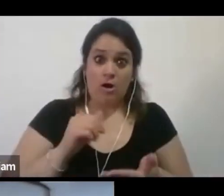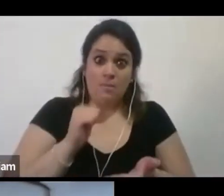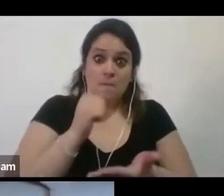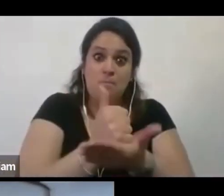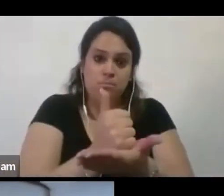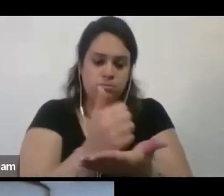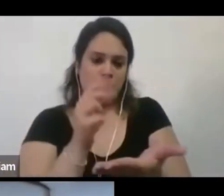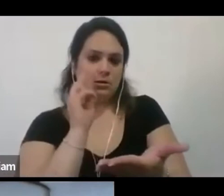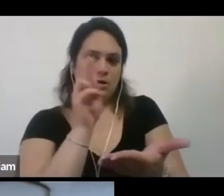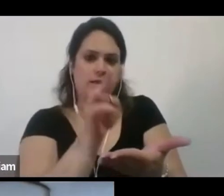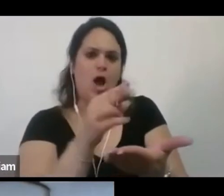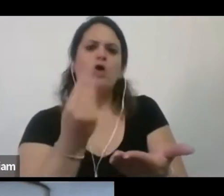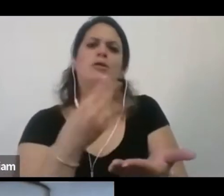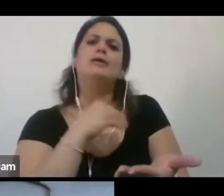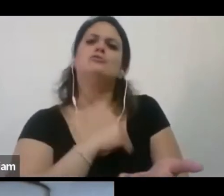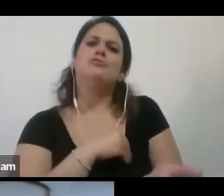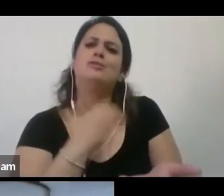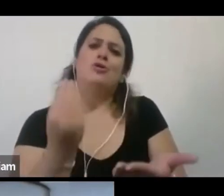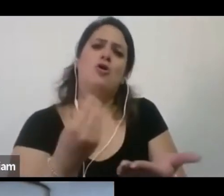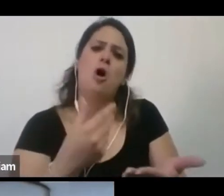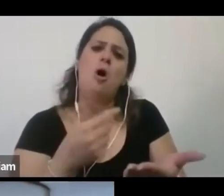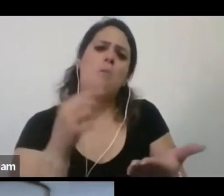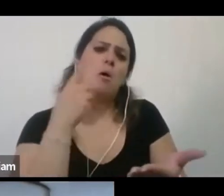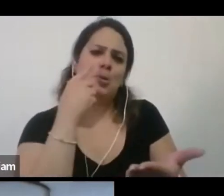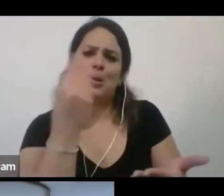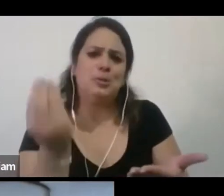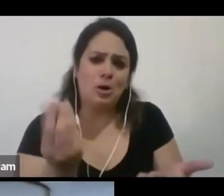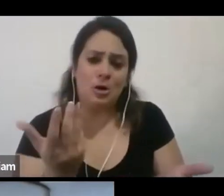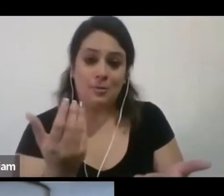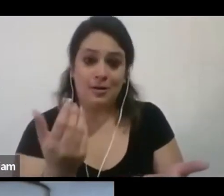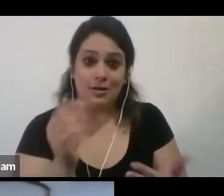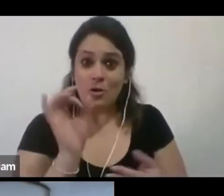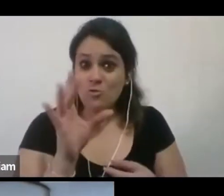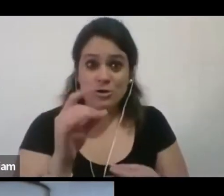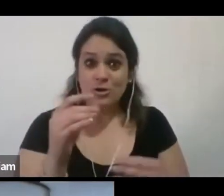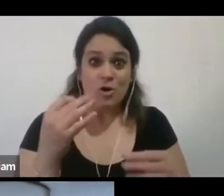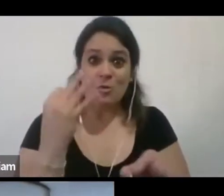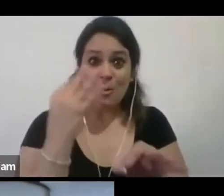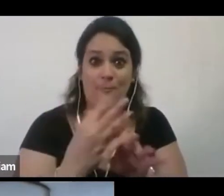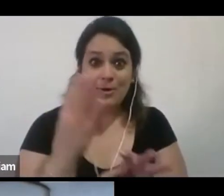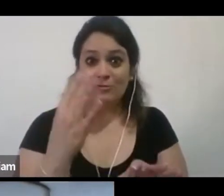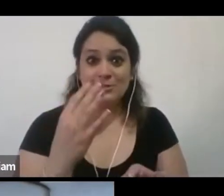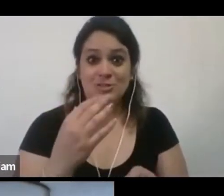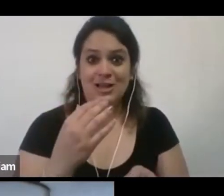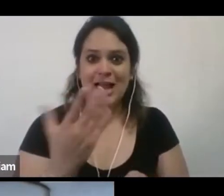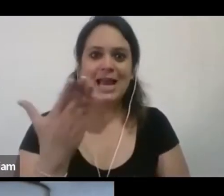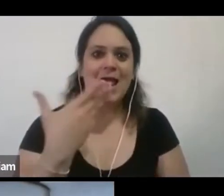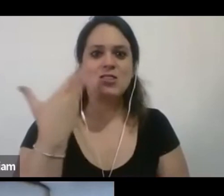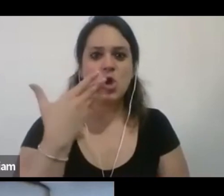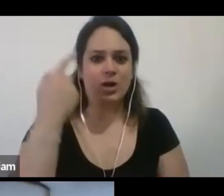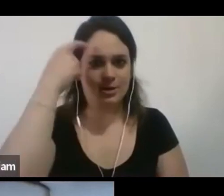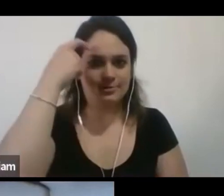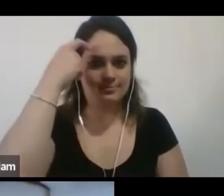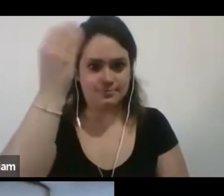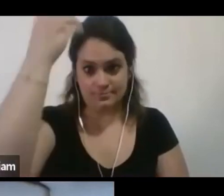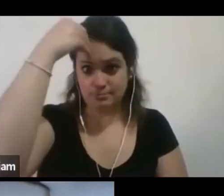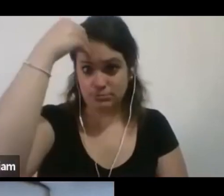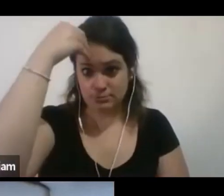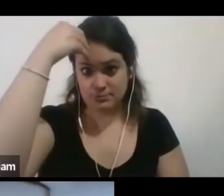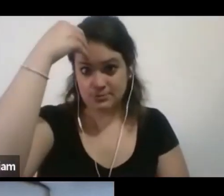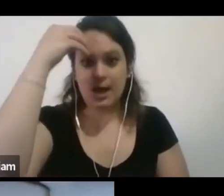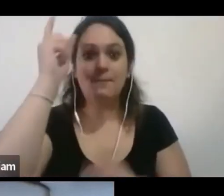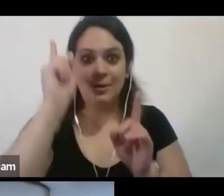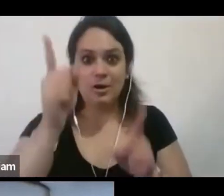otra persona, no únicamente como profesional y teniendo lo teórico en la cabeza, sino